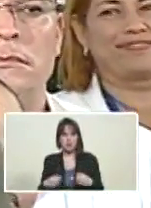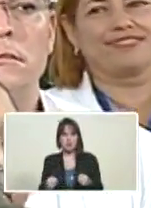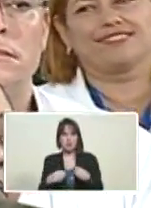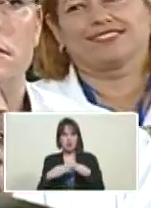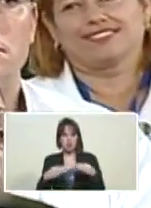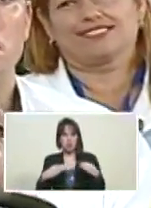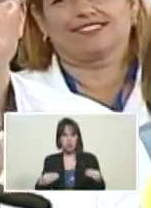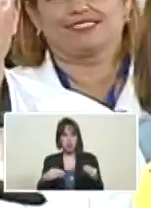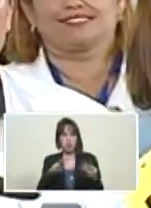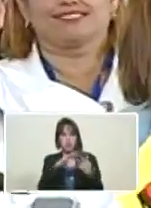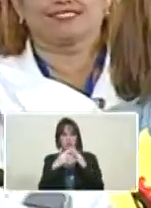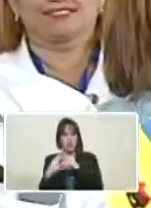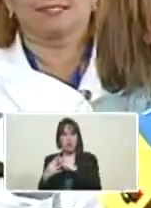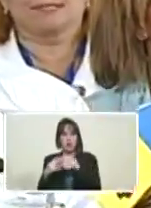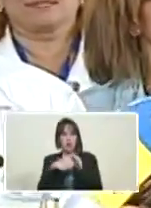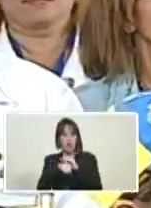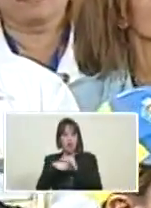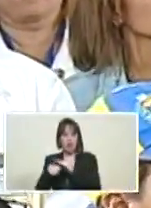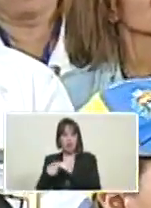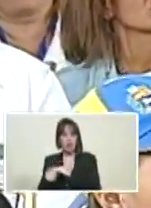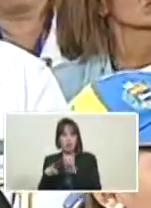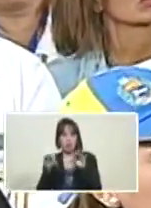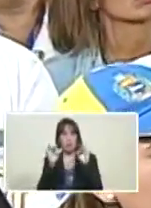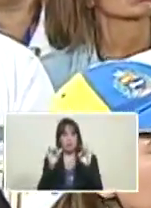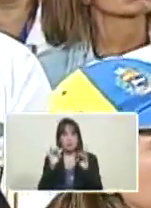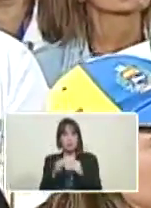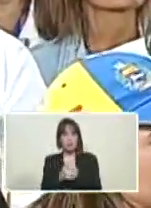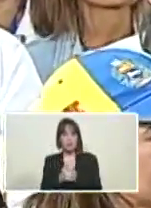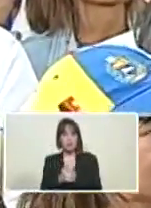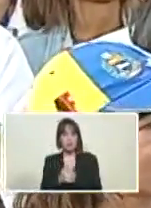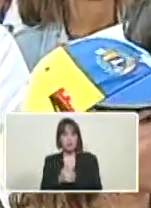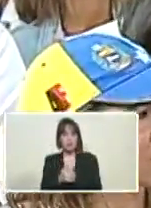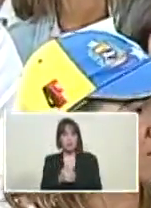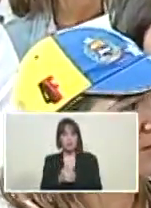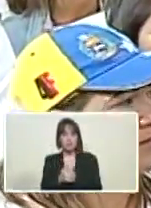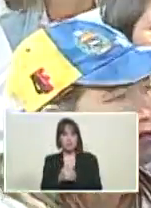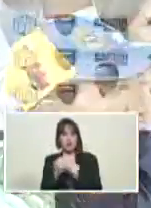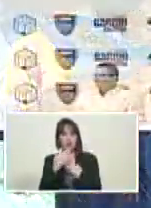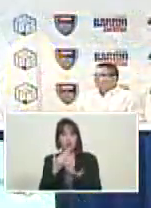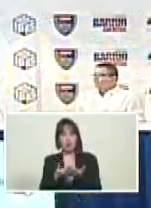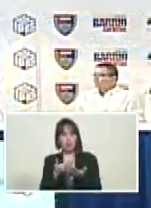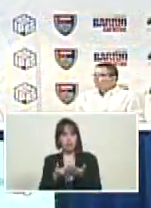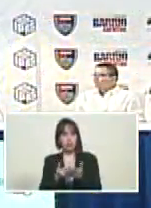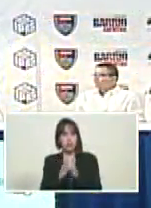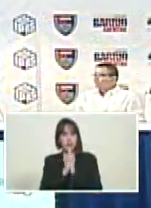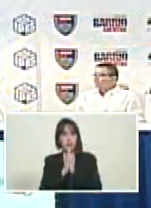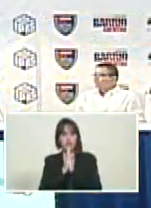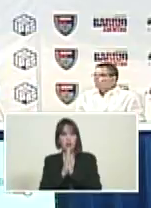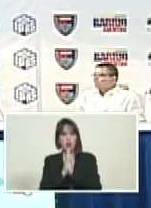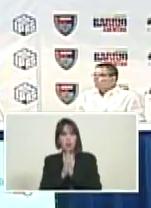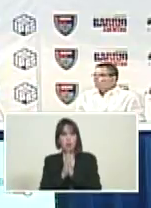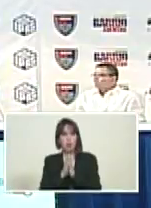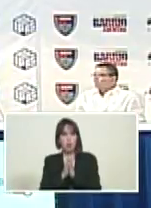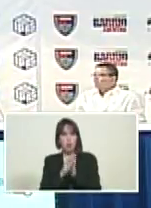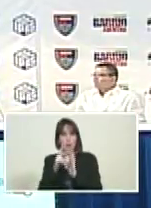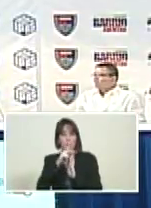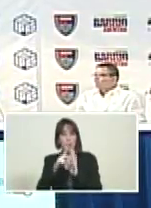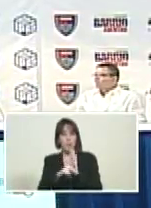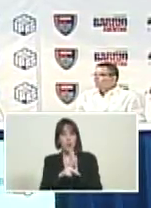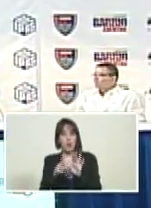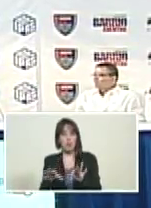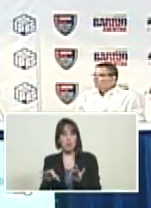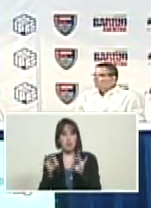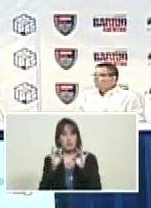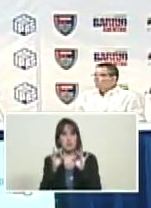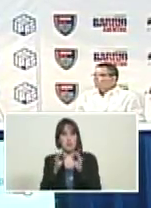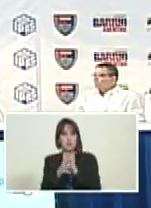Barrio Adentro de manera especial, de manera particular. Por eso yo les pido un plan especial a todos, se los pido a todos los que están